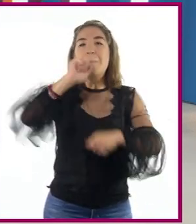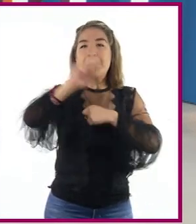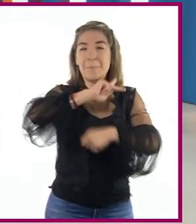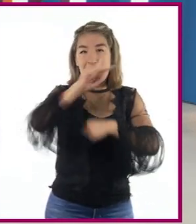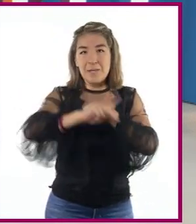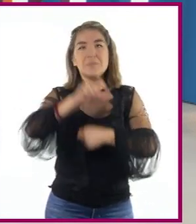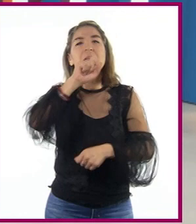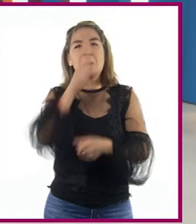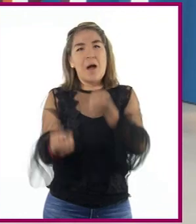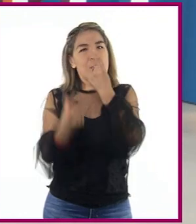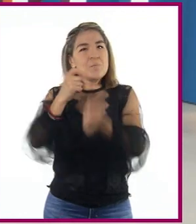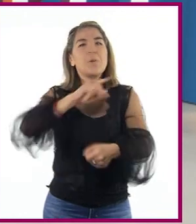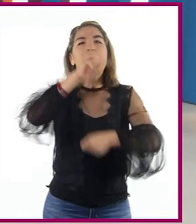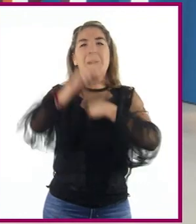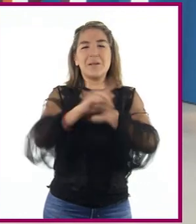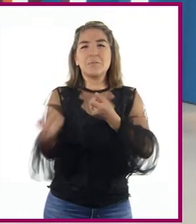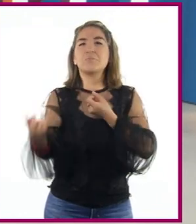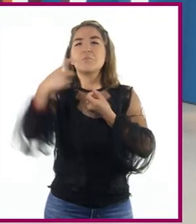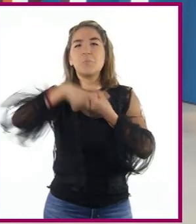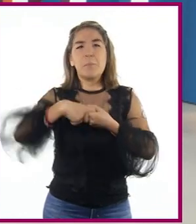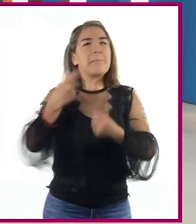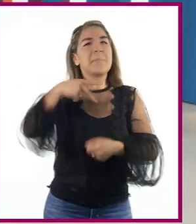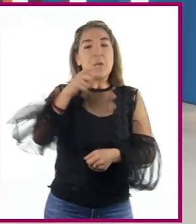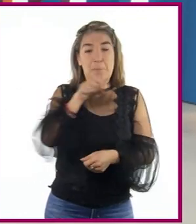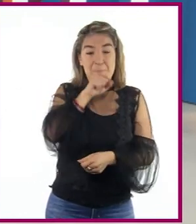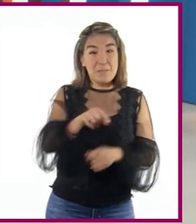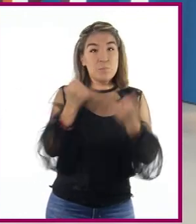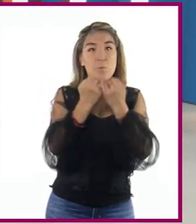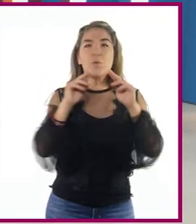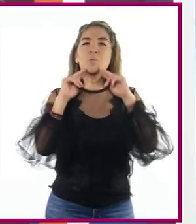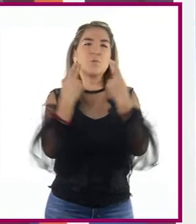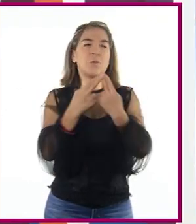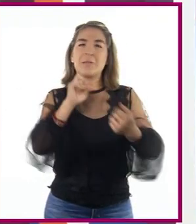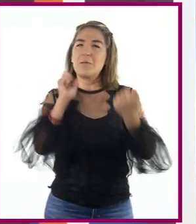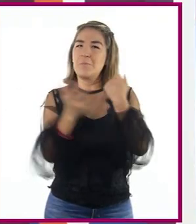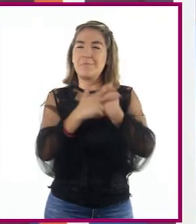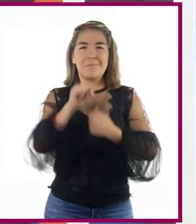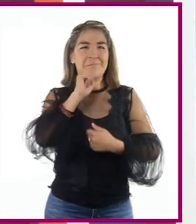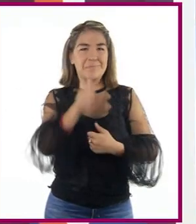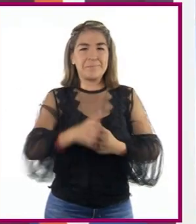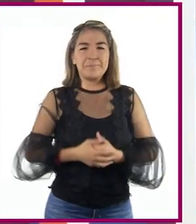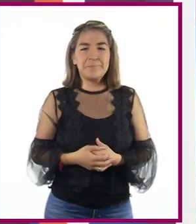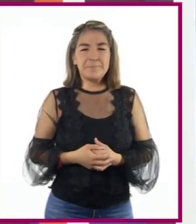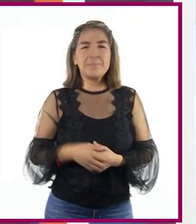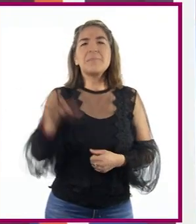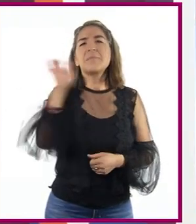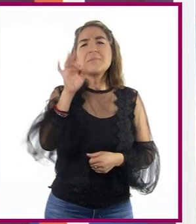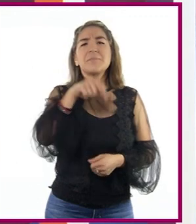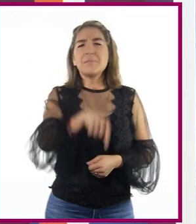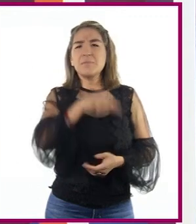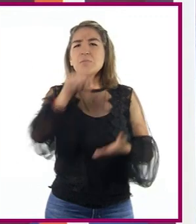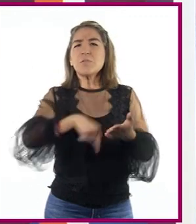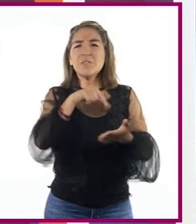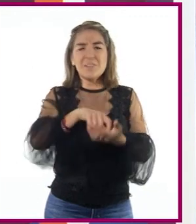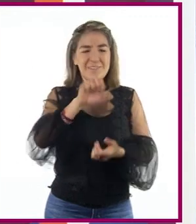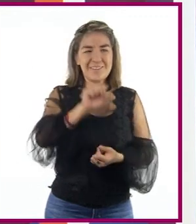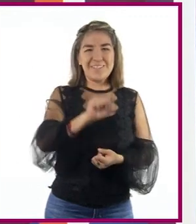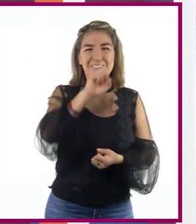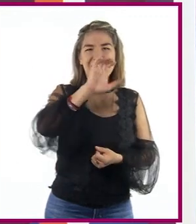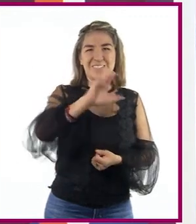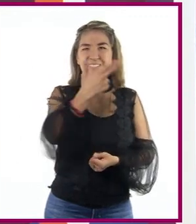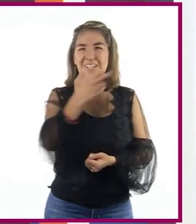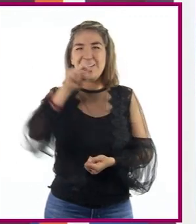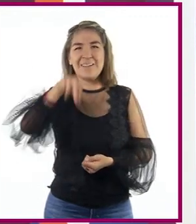países asociados no pertenecientes a la Unión Europea. Aunque el espacio Schengen ha suprimido